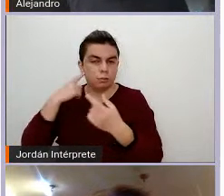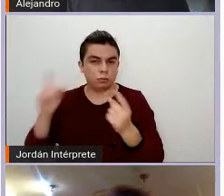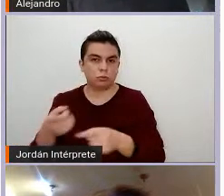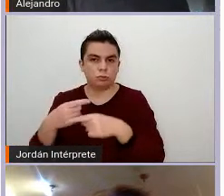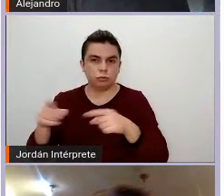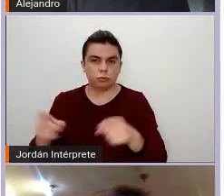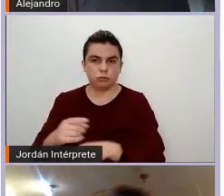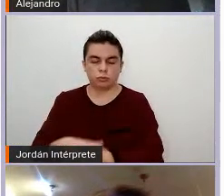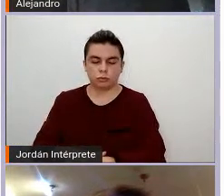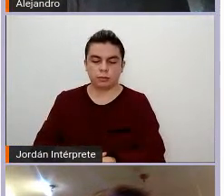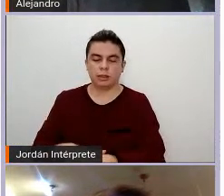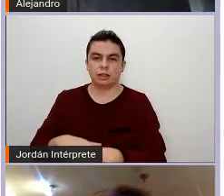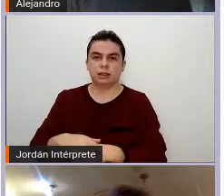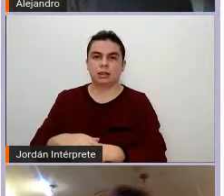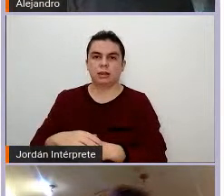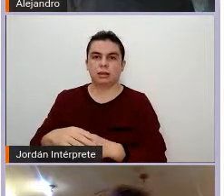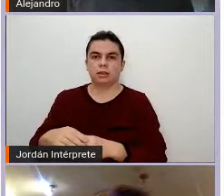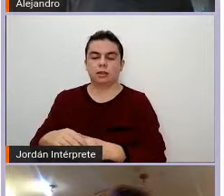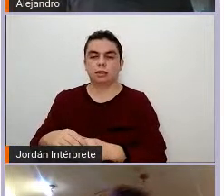comillas.